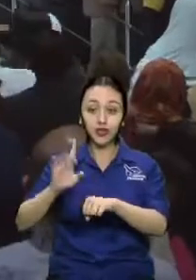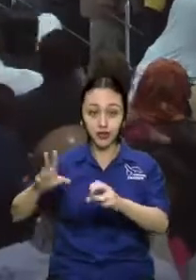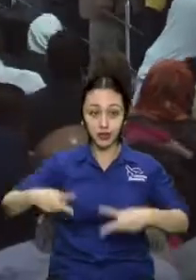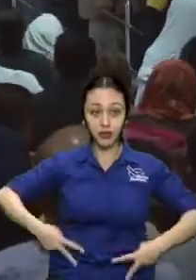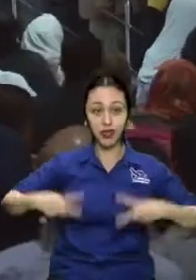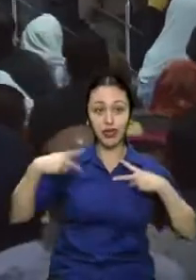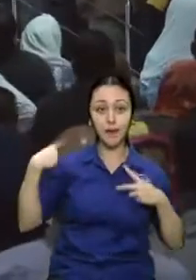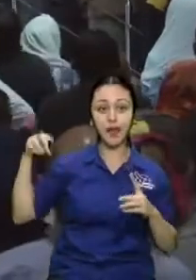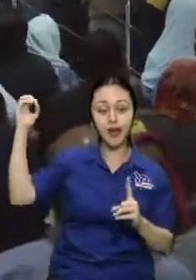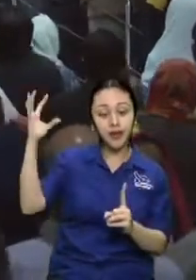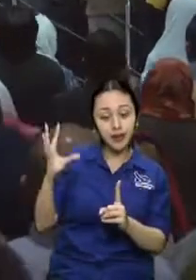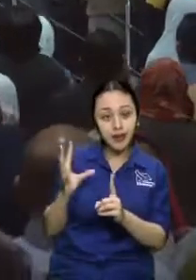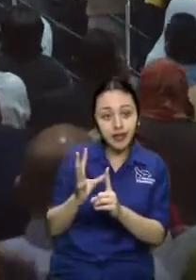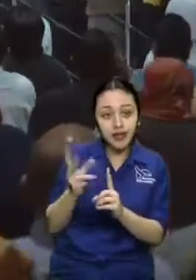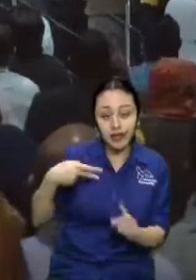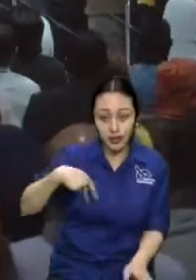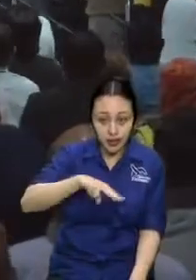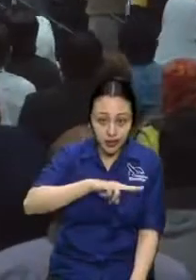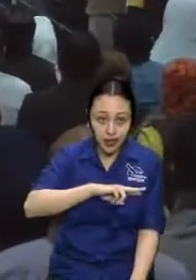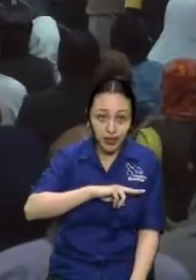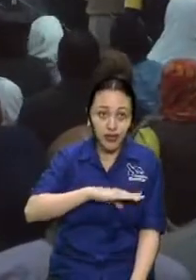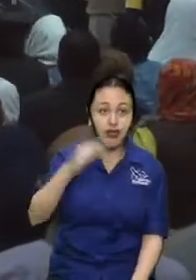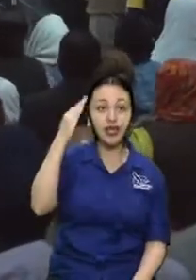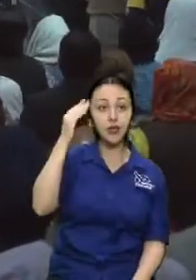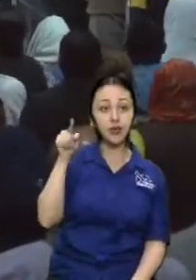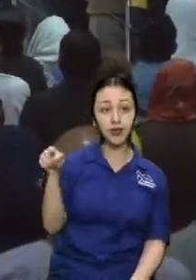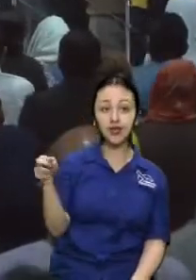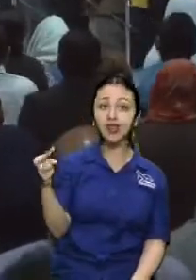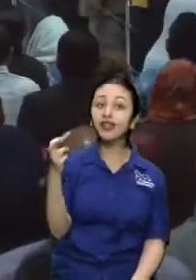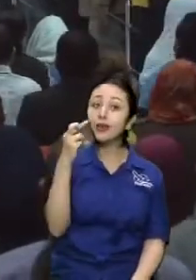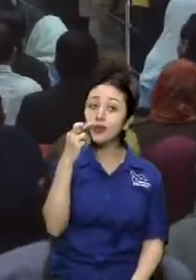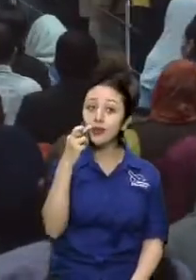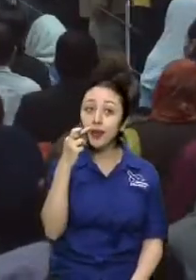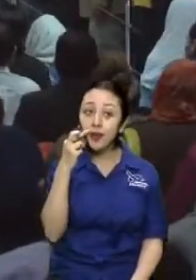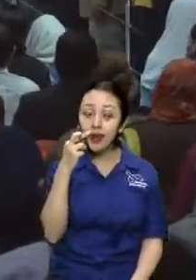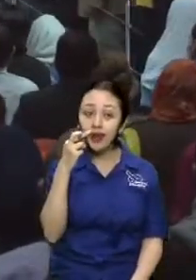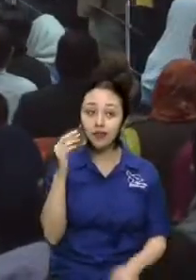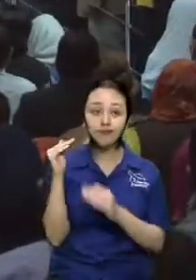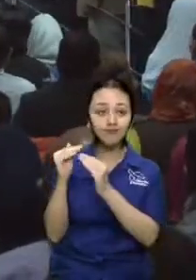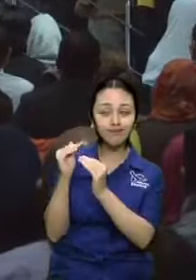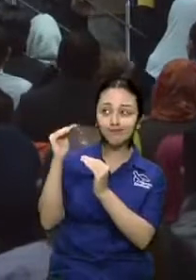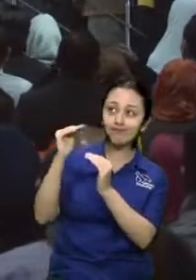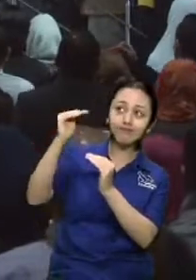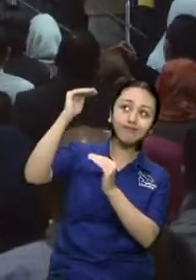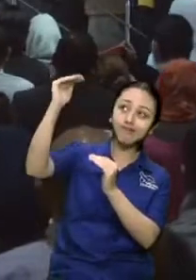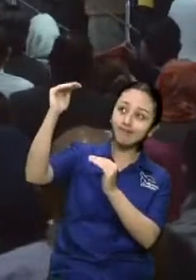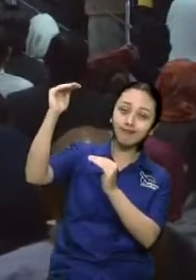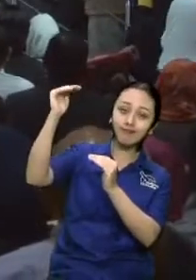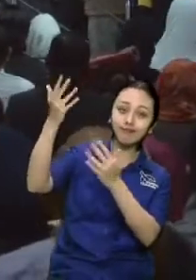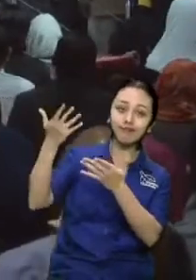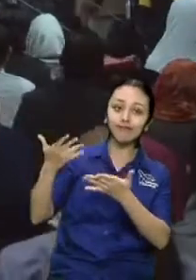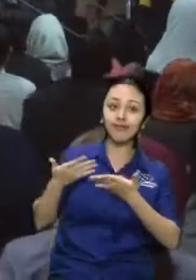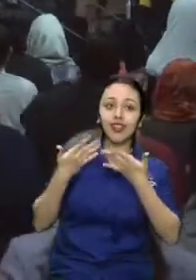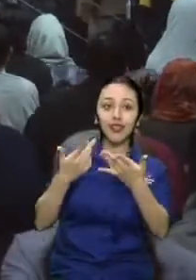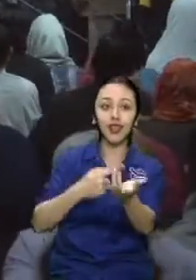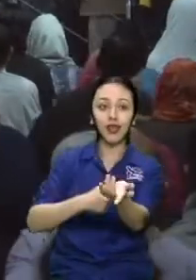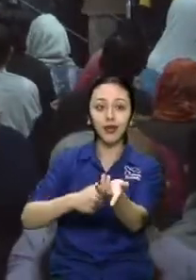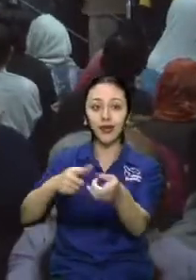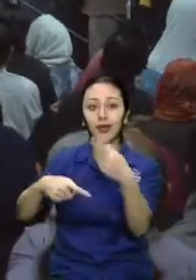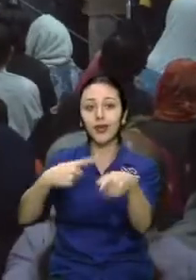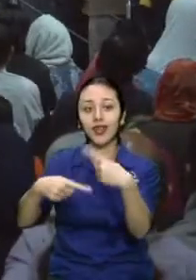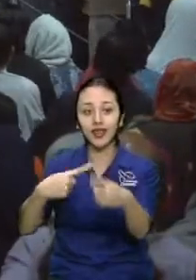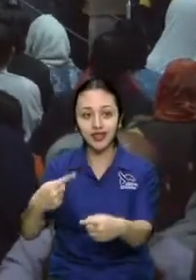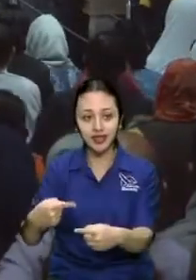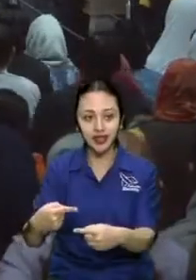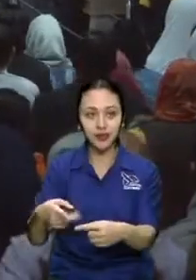padre que se ha desarrollado, se ha multiplicado y que ha repartido herencia. Gloria a Dios. El Señor ponía en